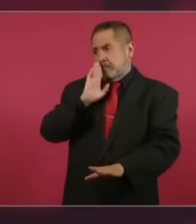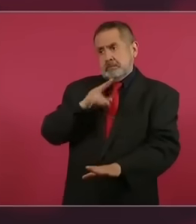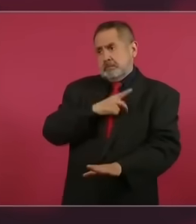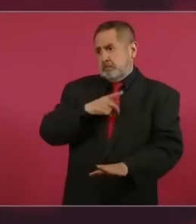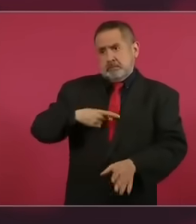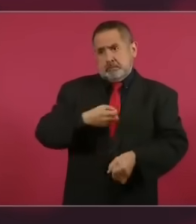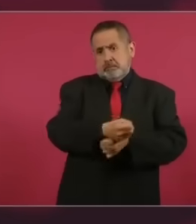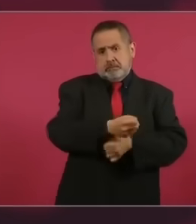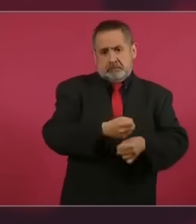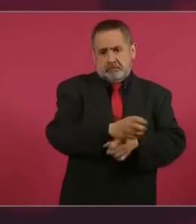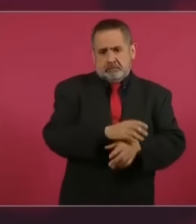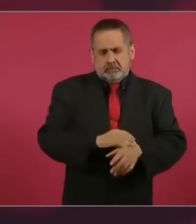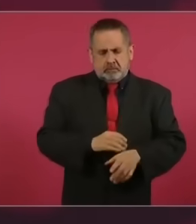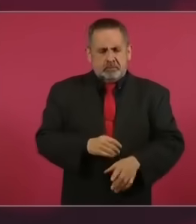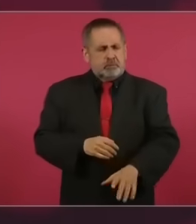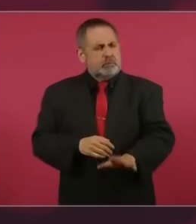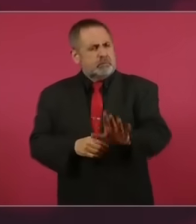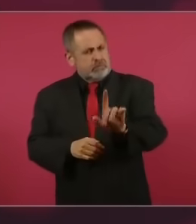Y sí,